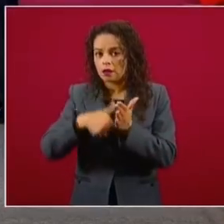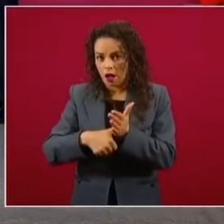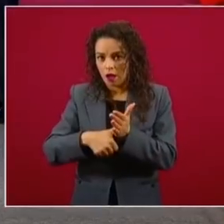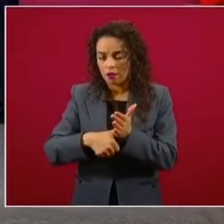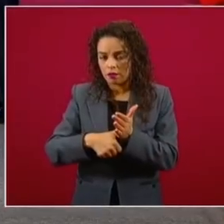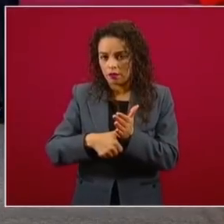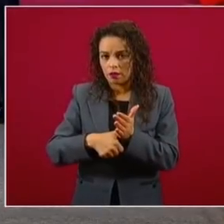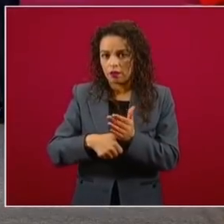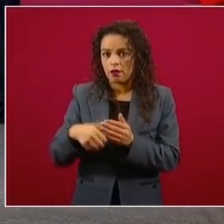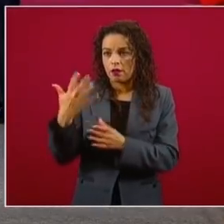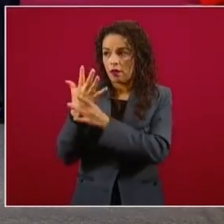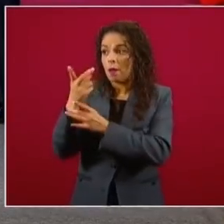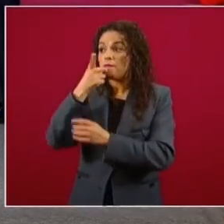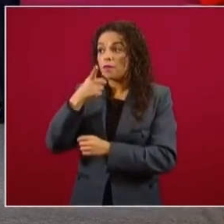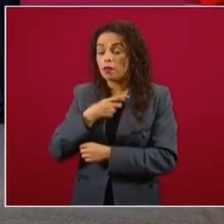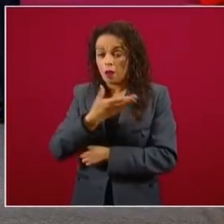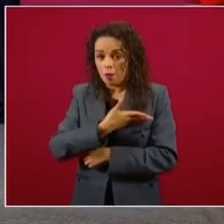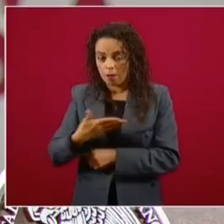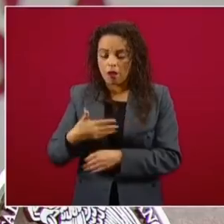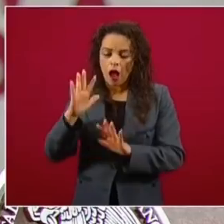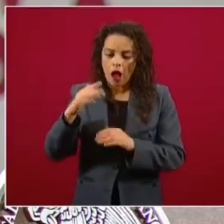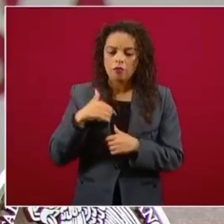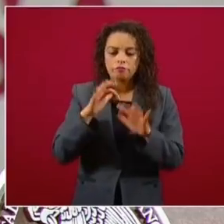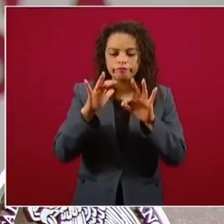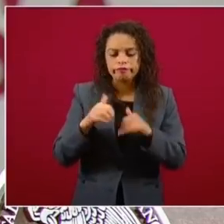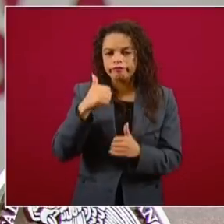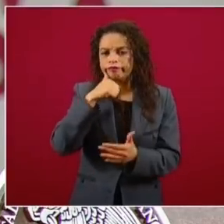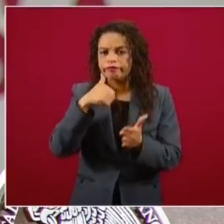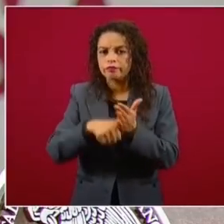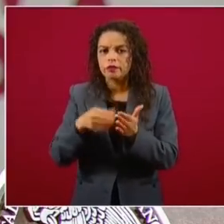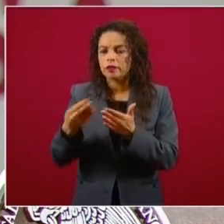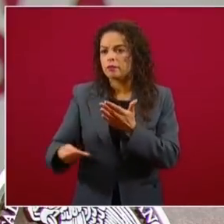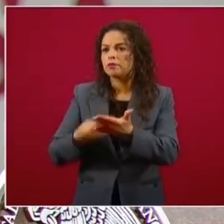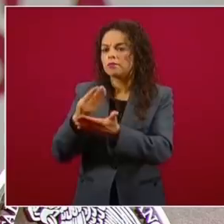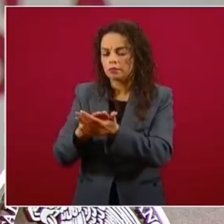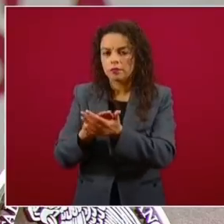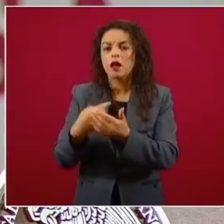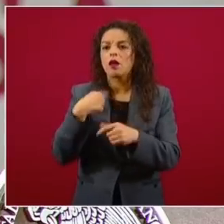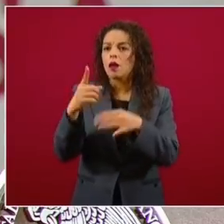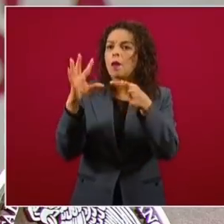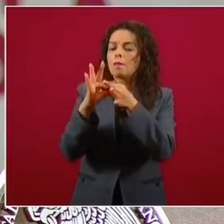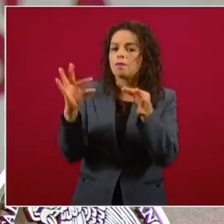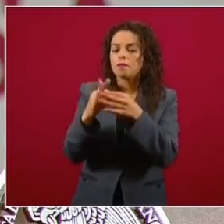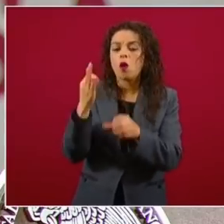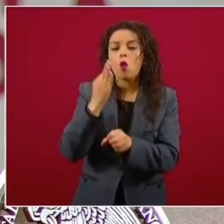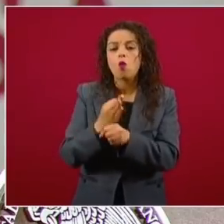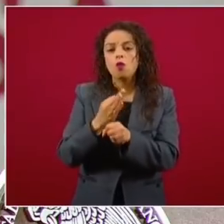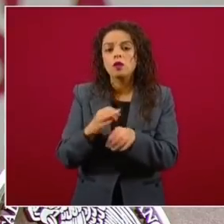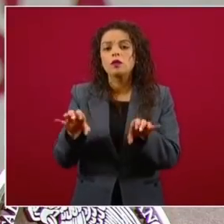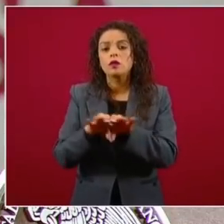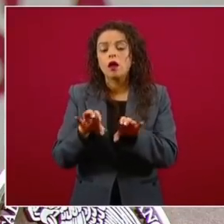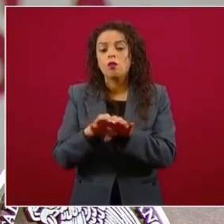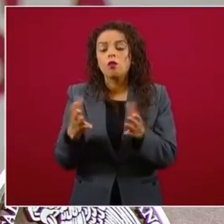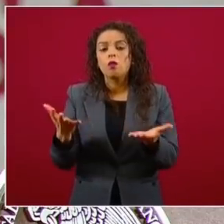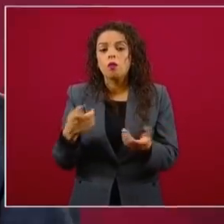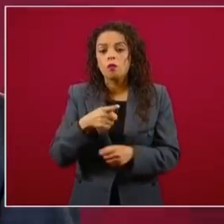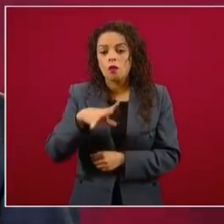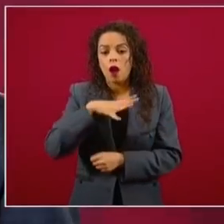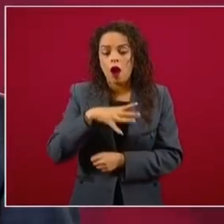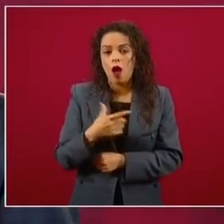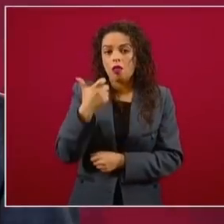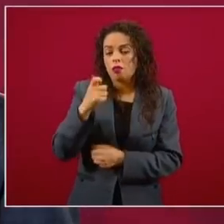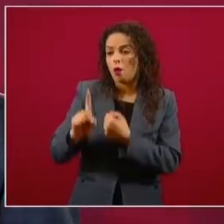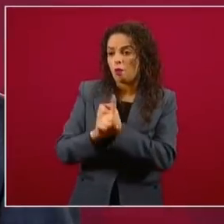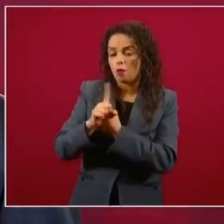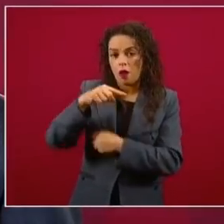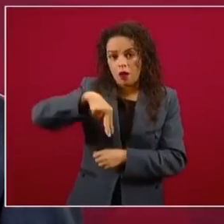titulares de cada uno de los ramos autónomos, explicándoles la situación económica que vive el país y que estábamos seguros de que se